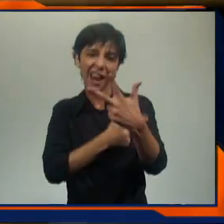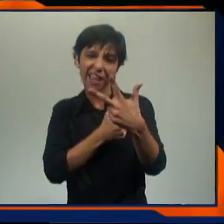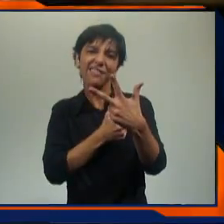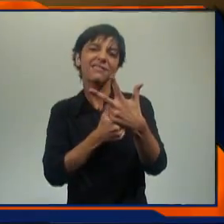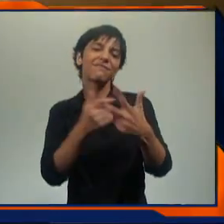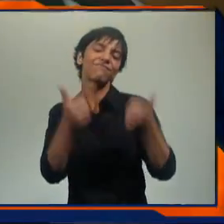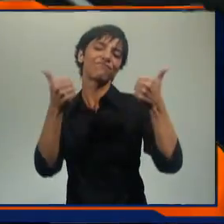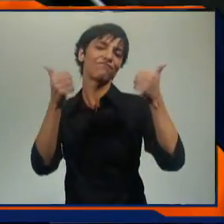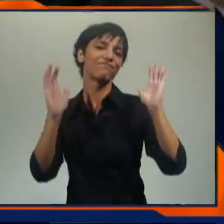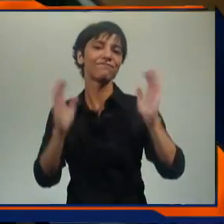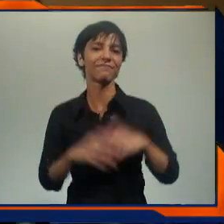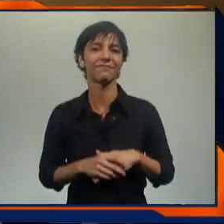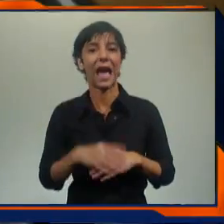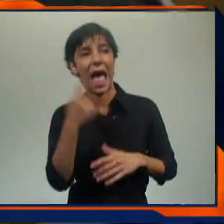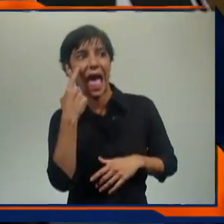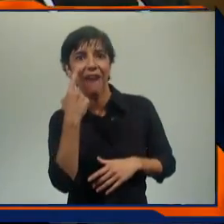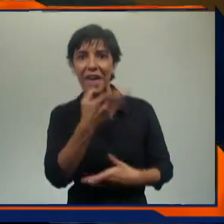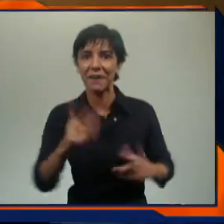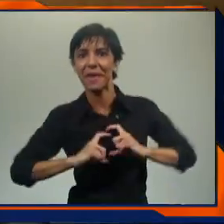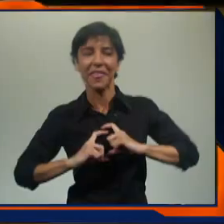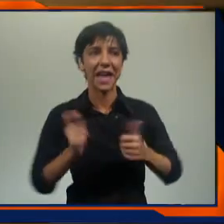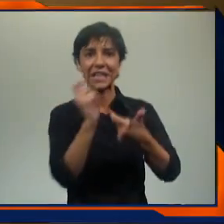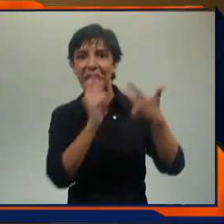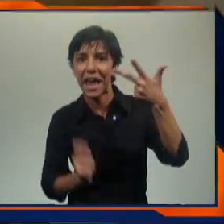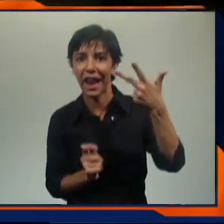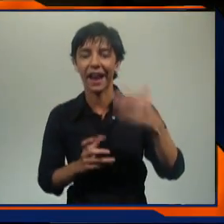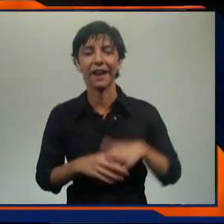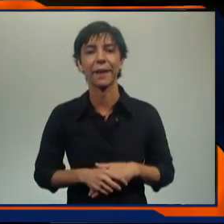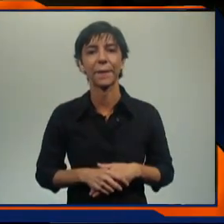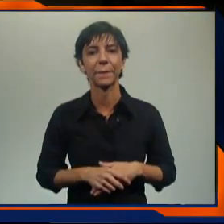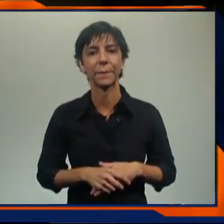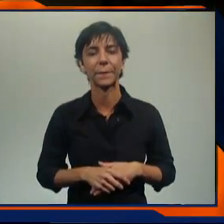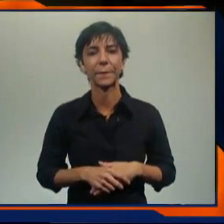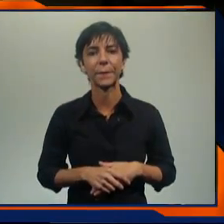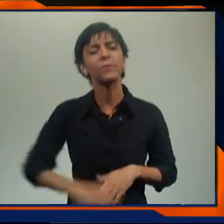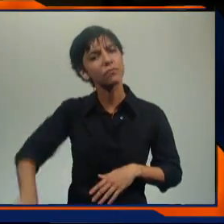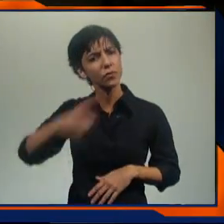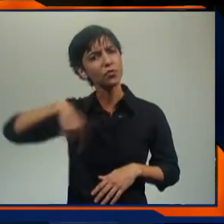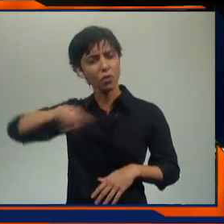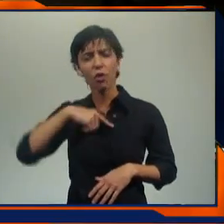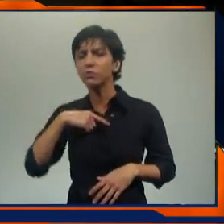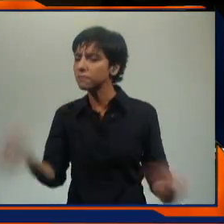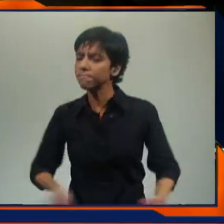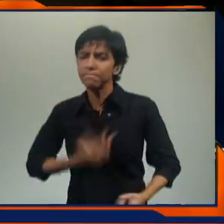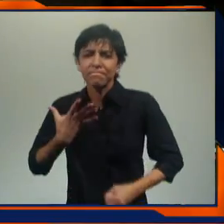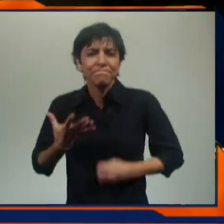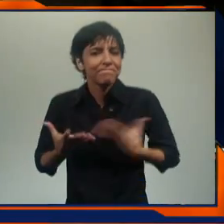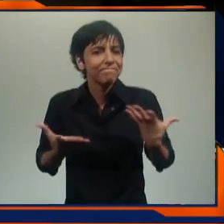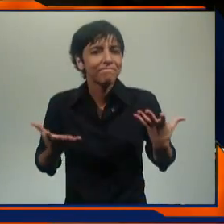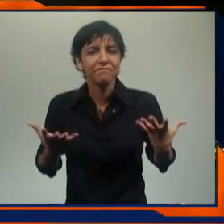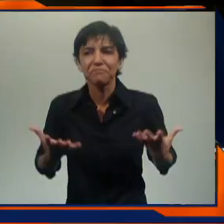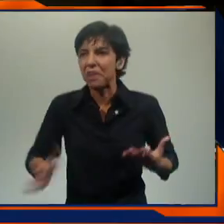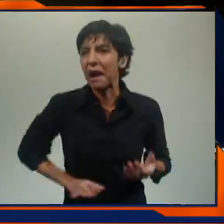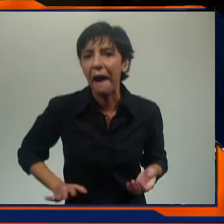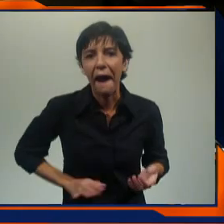medallas. Bueno, a nivel particular, bueno, estamos motivados, ¿sí? Todo el grupo nuestro está muy